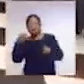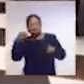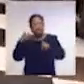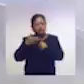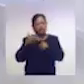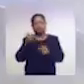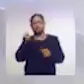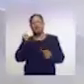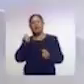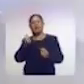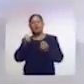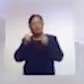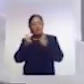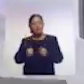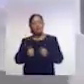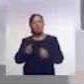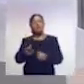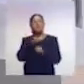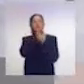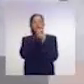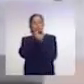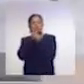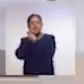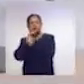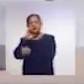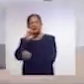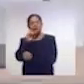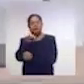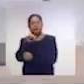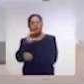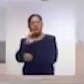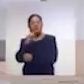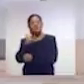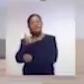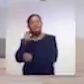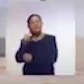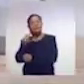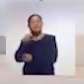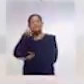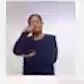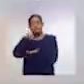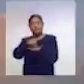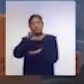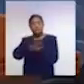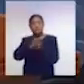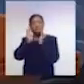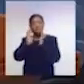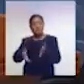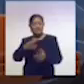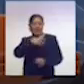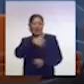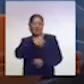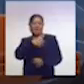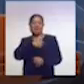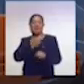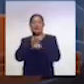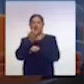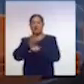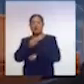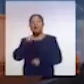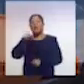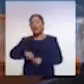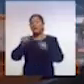impacto regional, como el Centro de Investigación CONACYT, que se instala en la capital del estado. Aquí en Tlaxcala tenemos